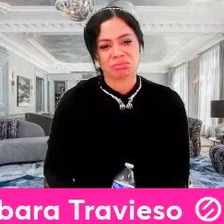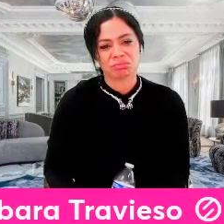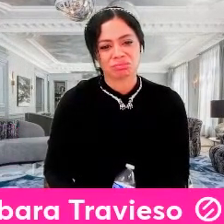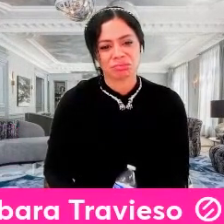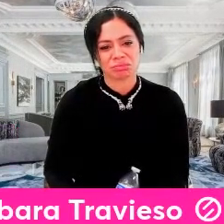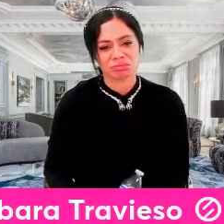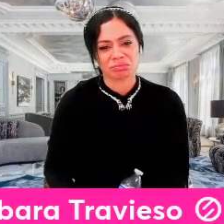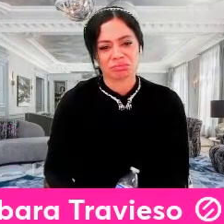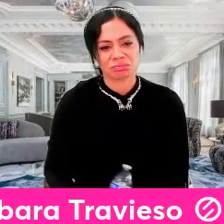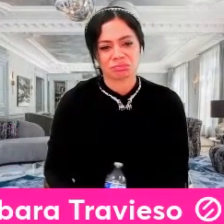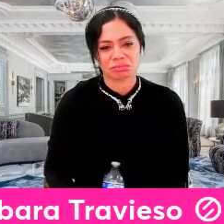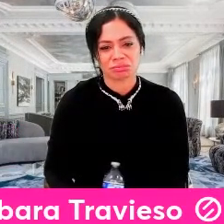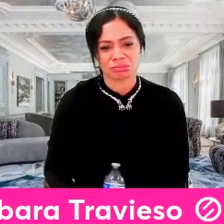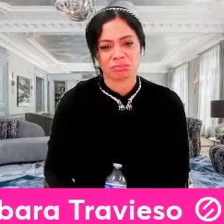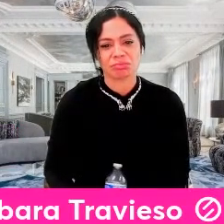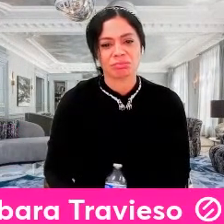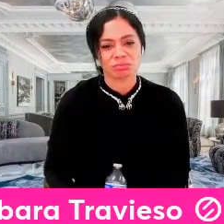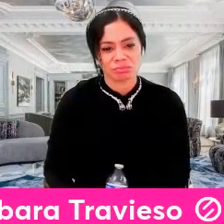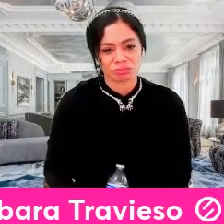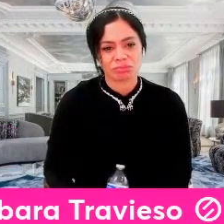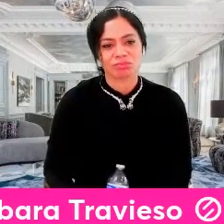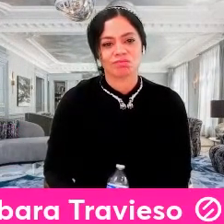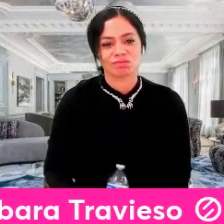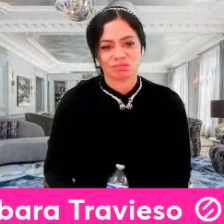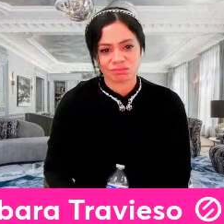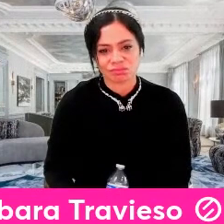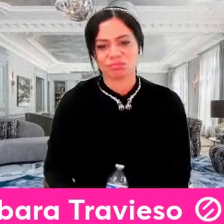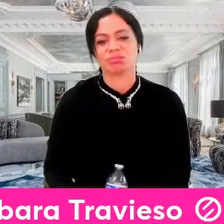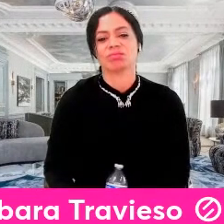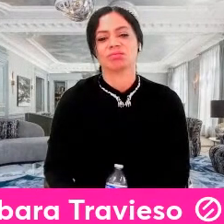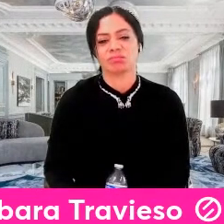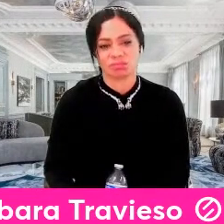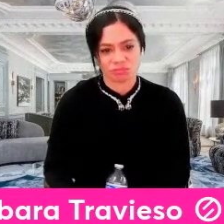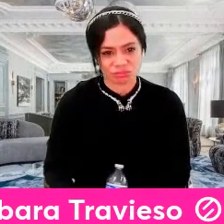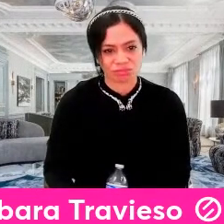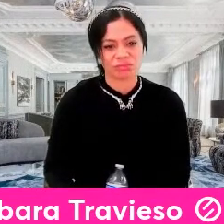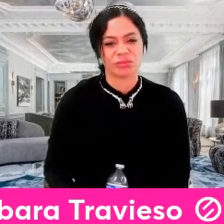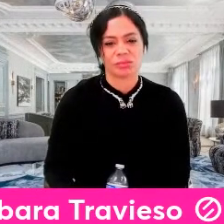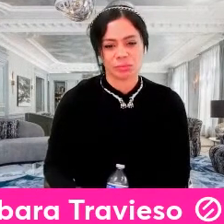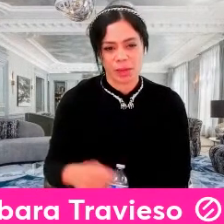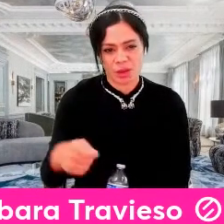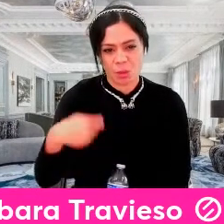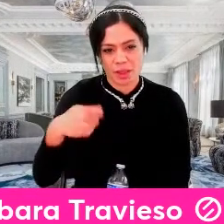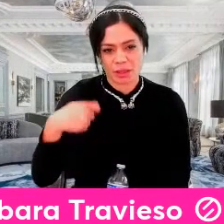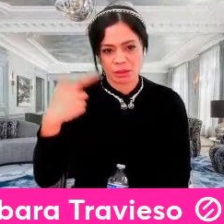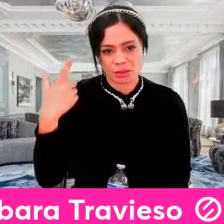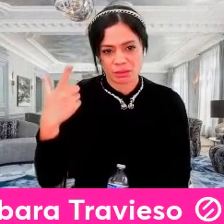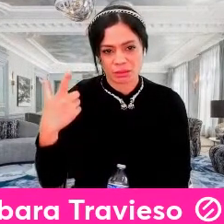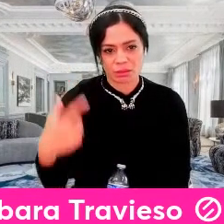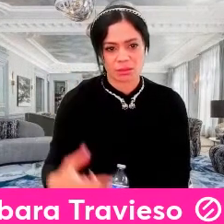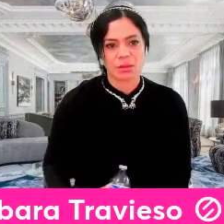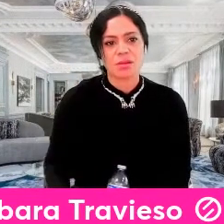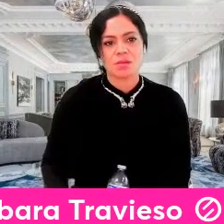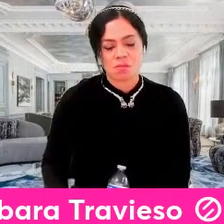la pandemia. Dice Bárbara, ya los cerdos de rebelión en la granja están para comer.